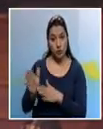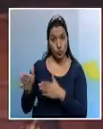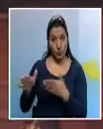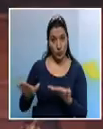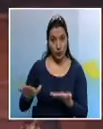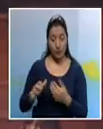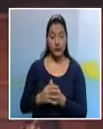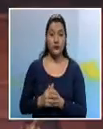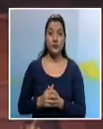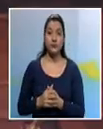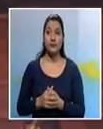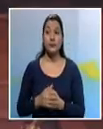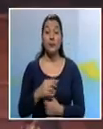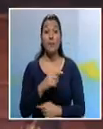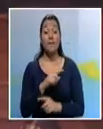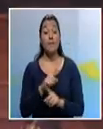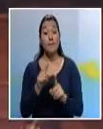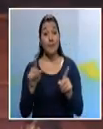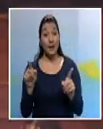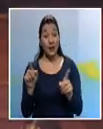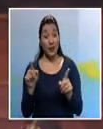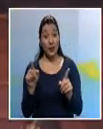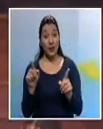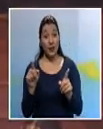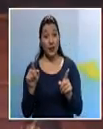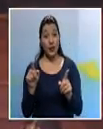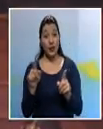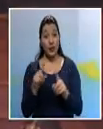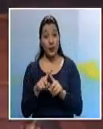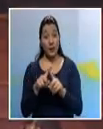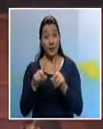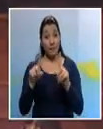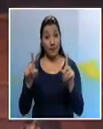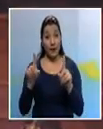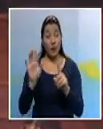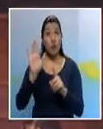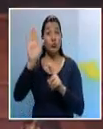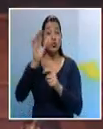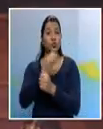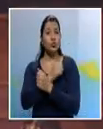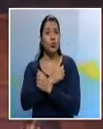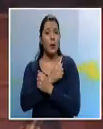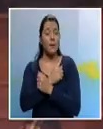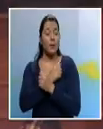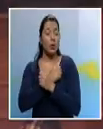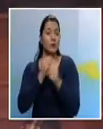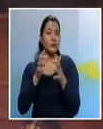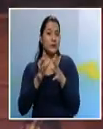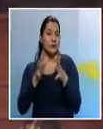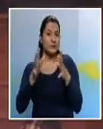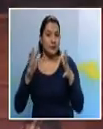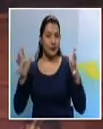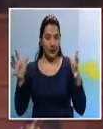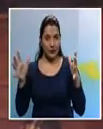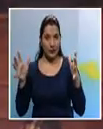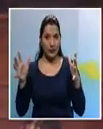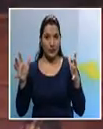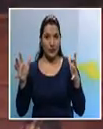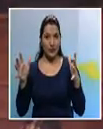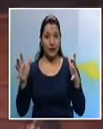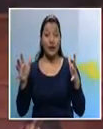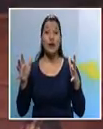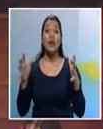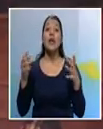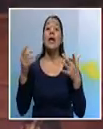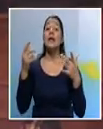Pero Él, en ese amor tan inmenso como tiene a la humanidad, ha querido